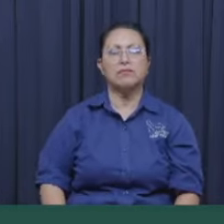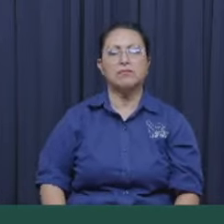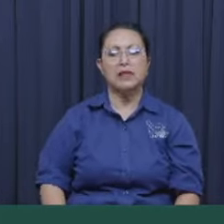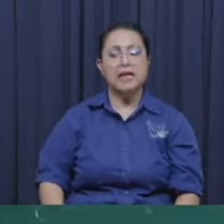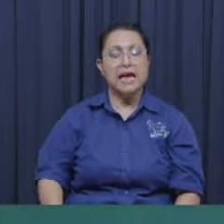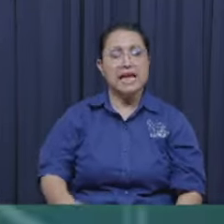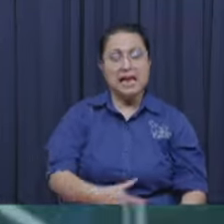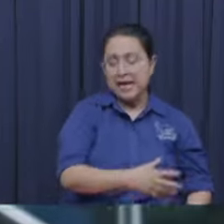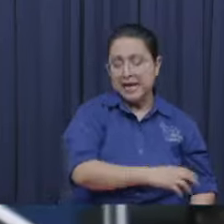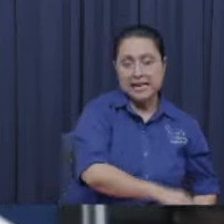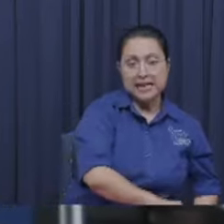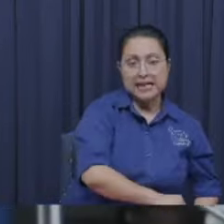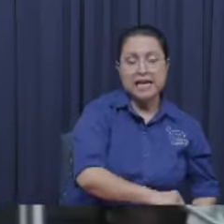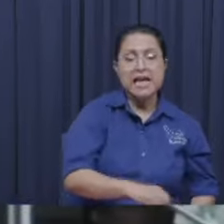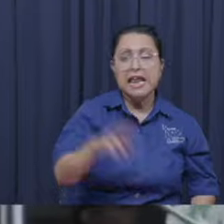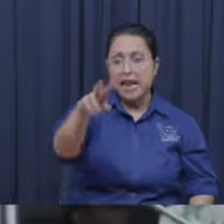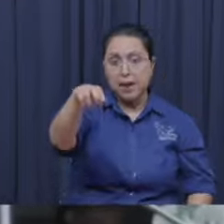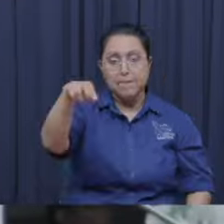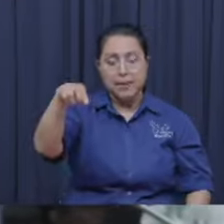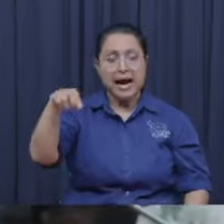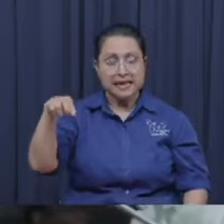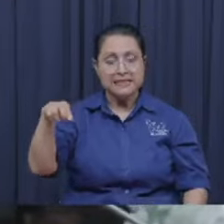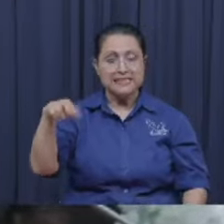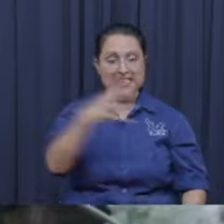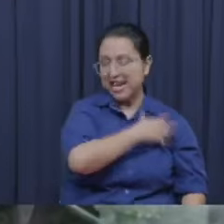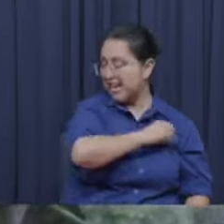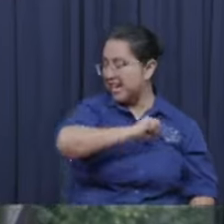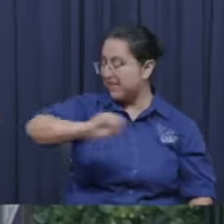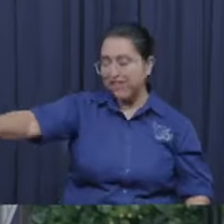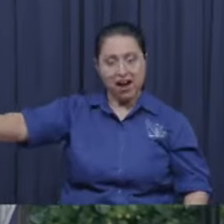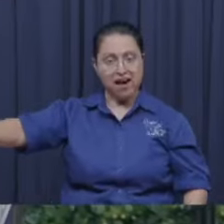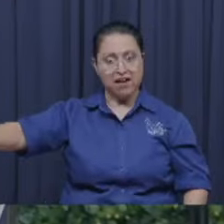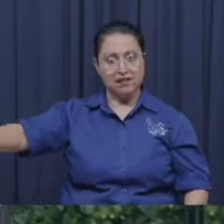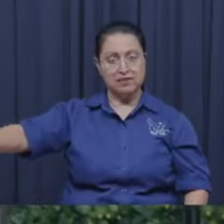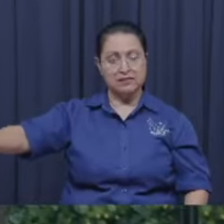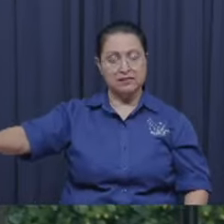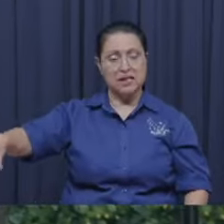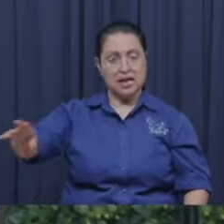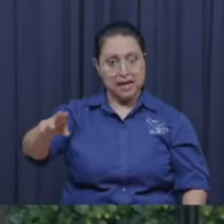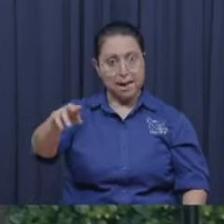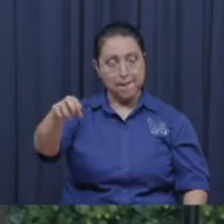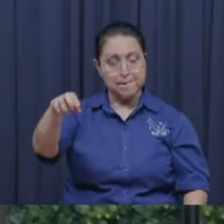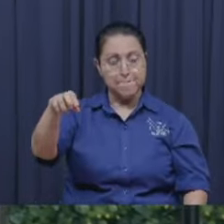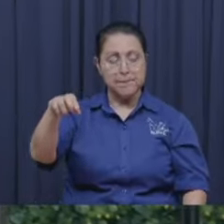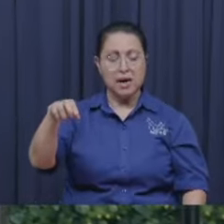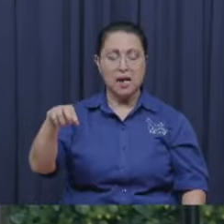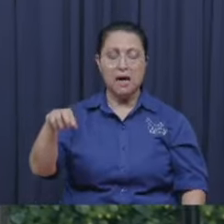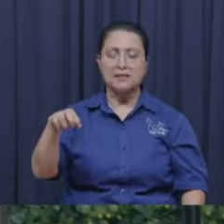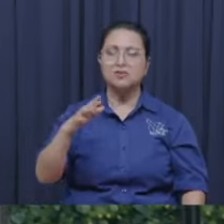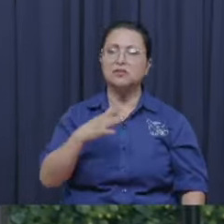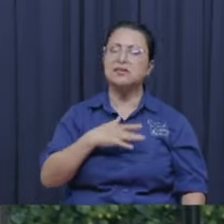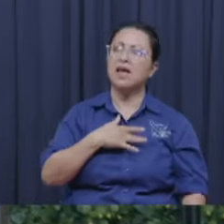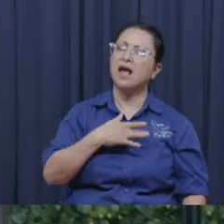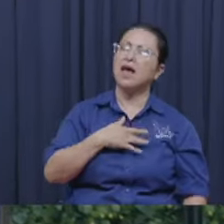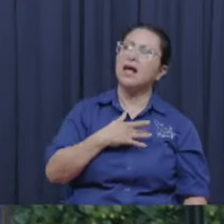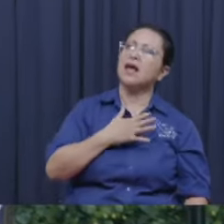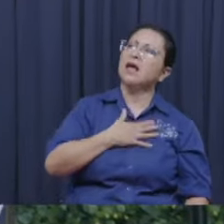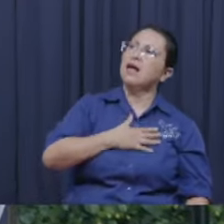se le empezó a quitar la paz a la gente, pero no solo la paz, esa paz que uno siente,